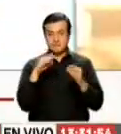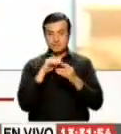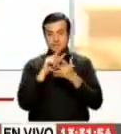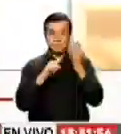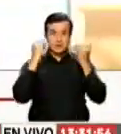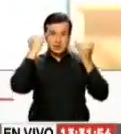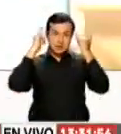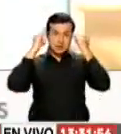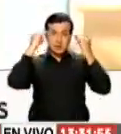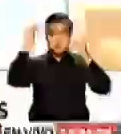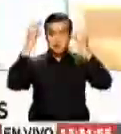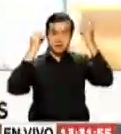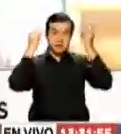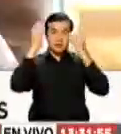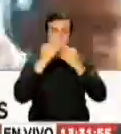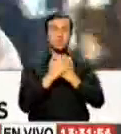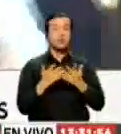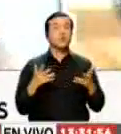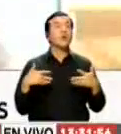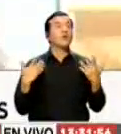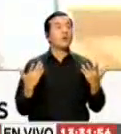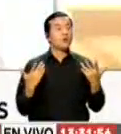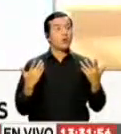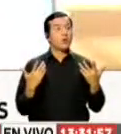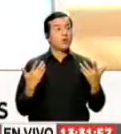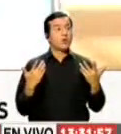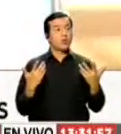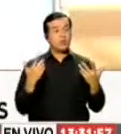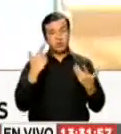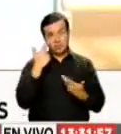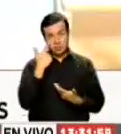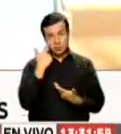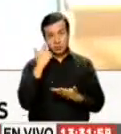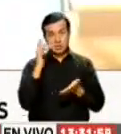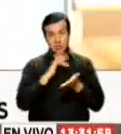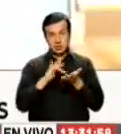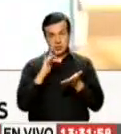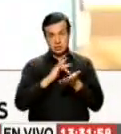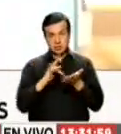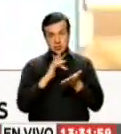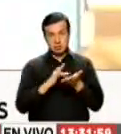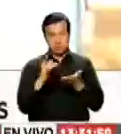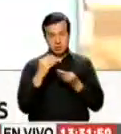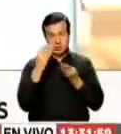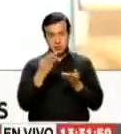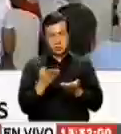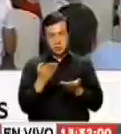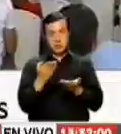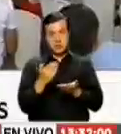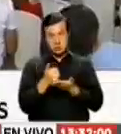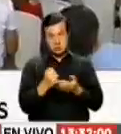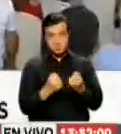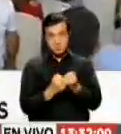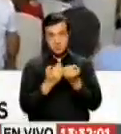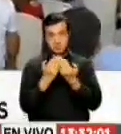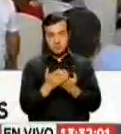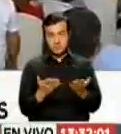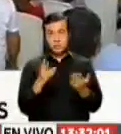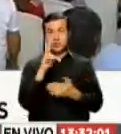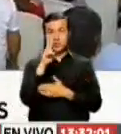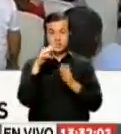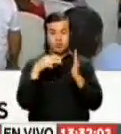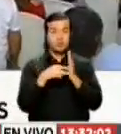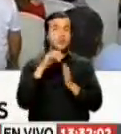innovación están estas tablets que ustedes están recibiendo hoy día. Más de